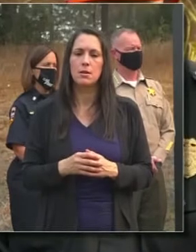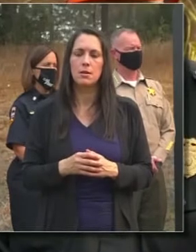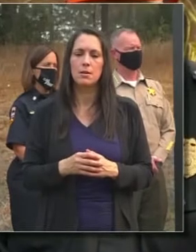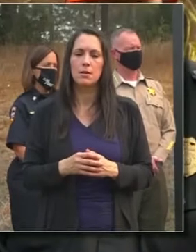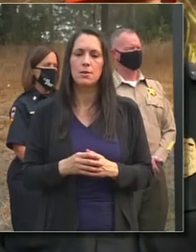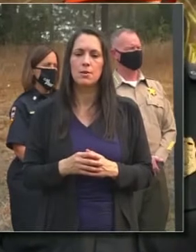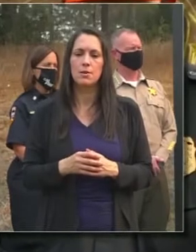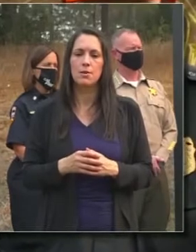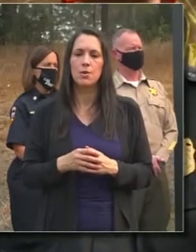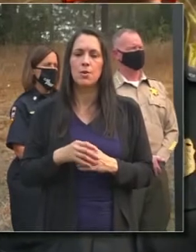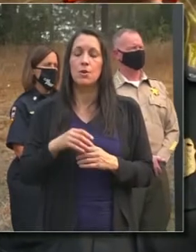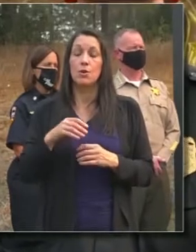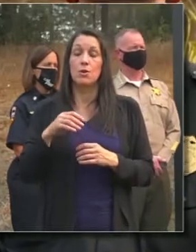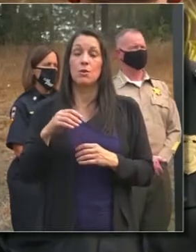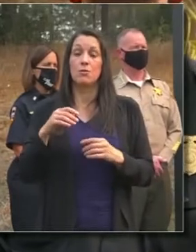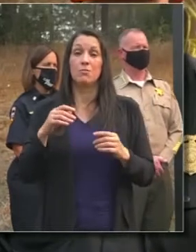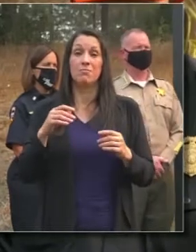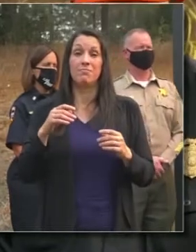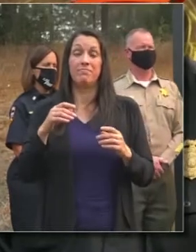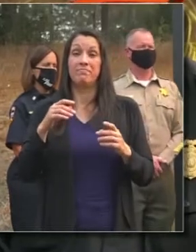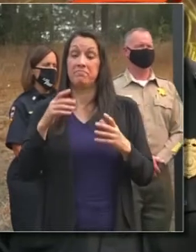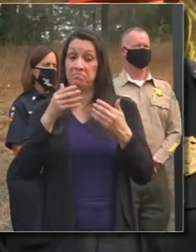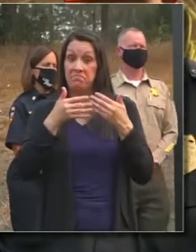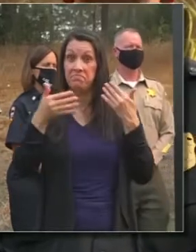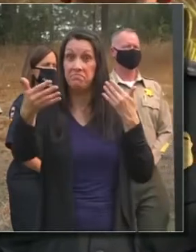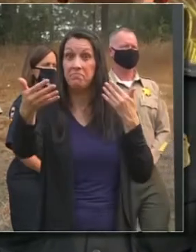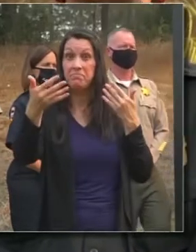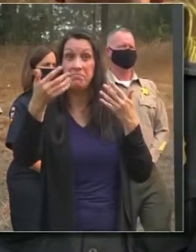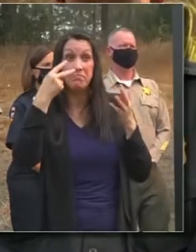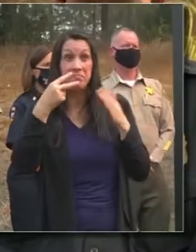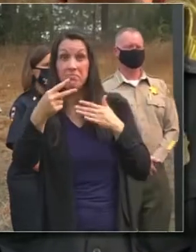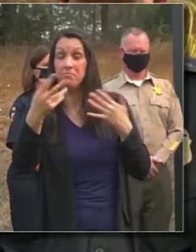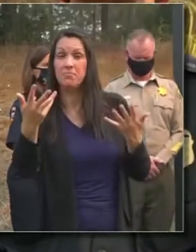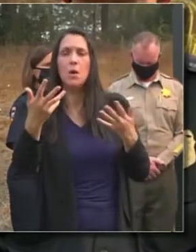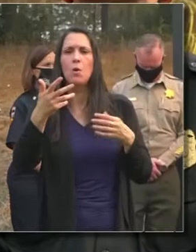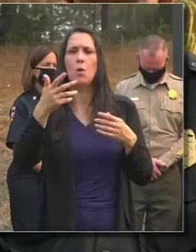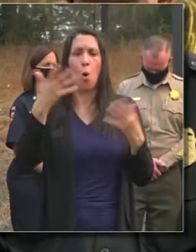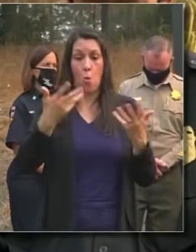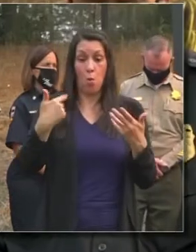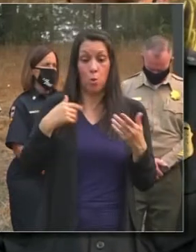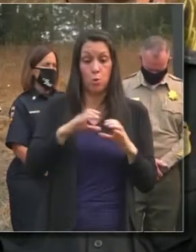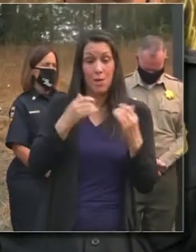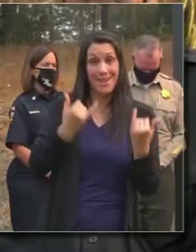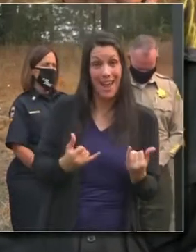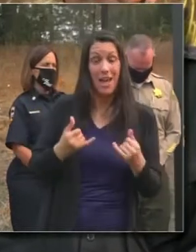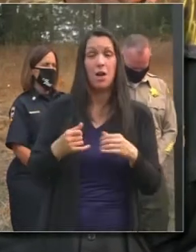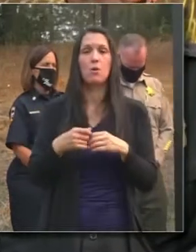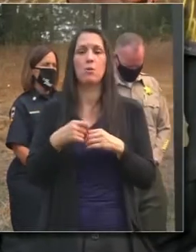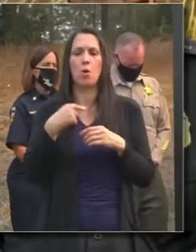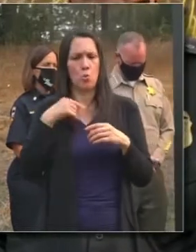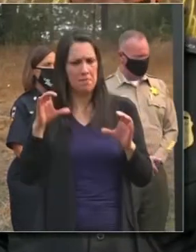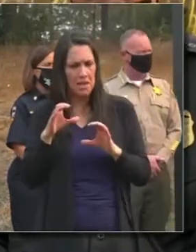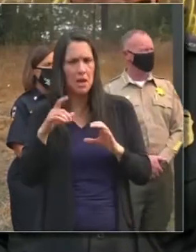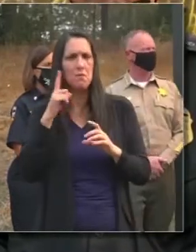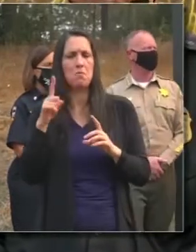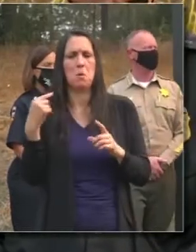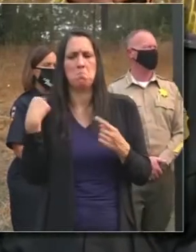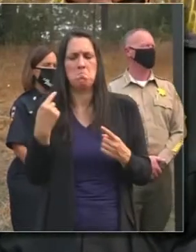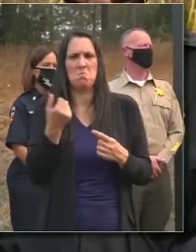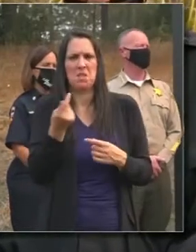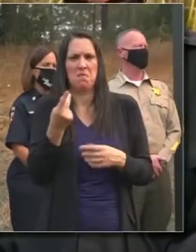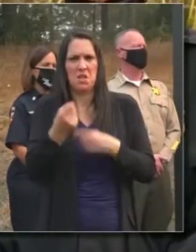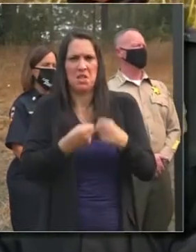lo que vemos ahora lo que estamos considerando ahora es algo que actualmente estamos haciendo y lo hemos estado haciendo en los últimos años